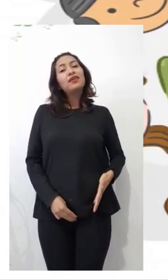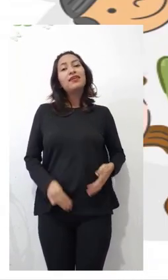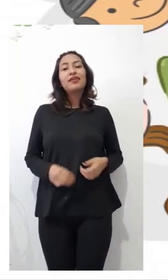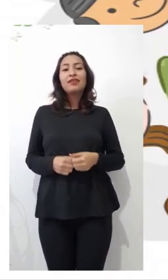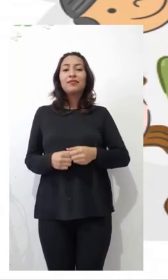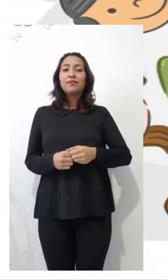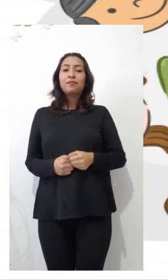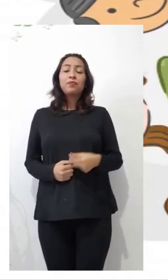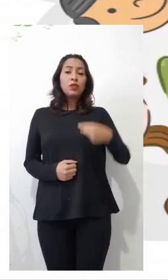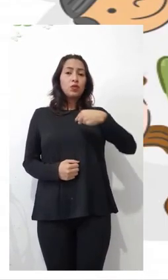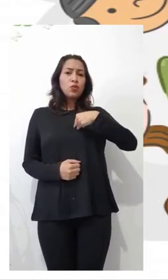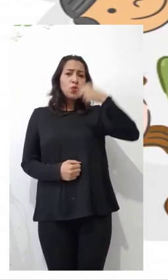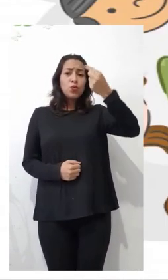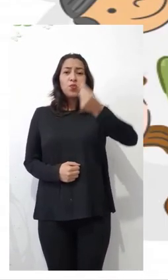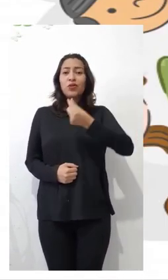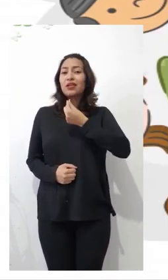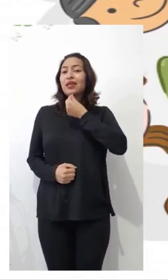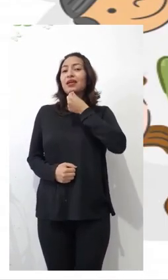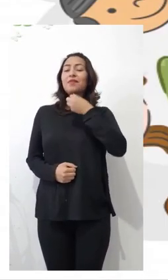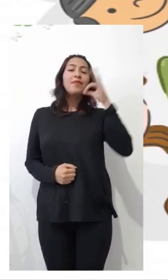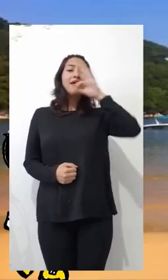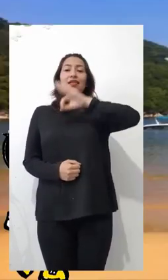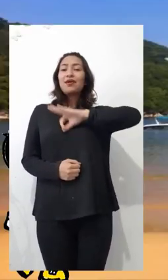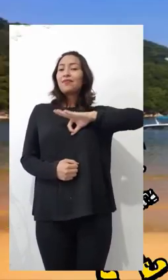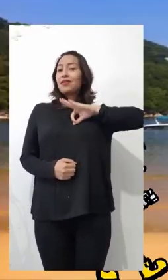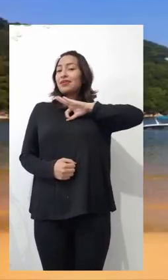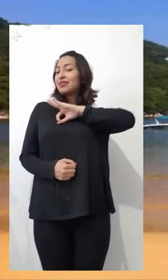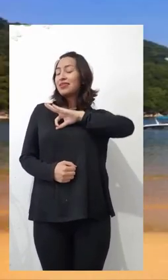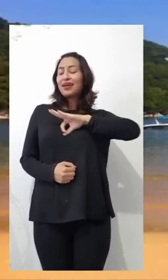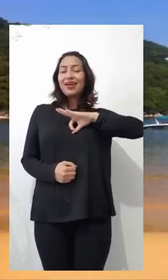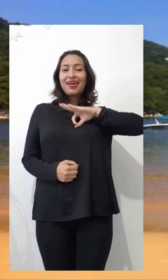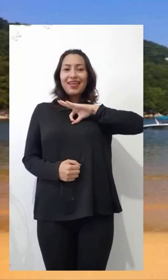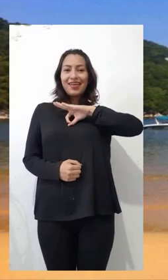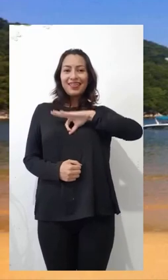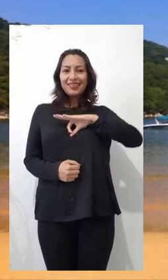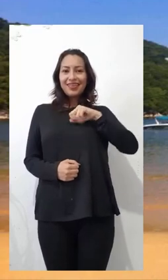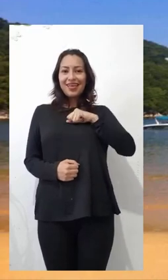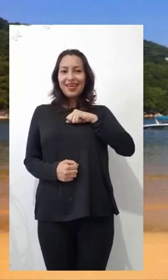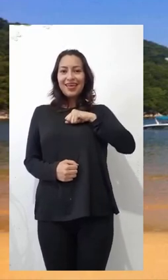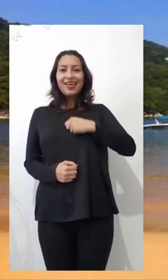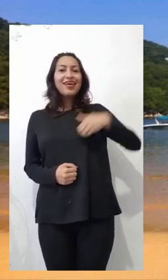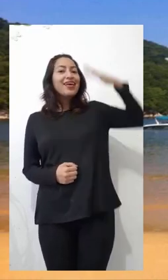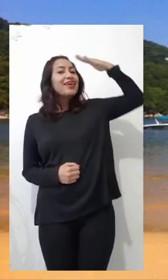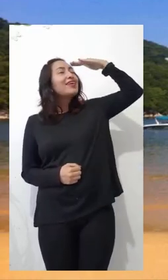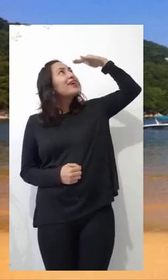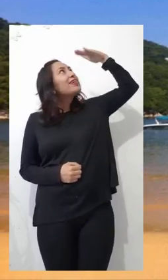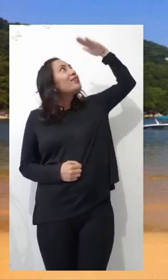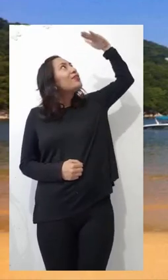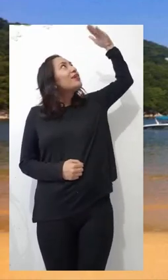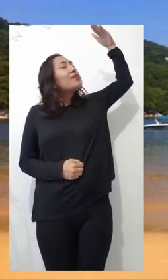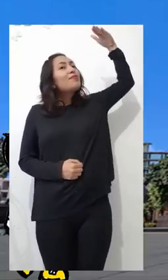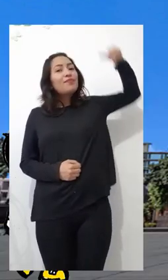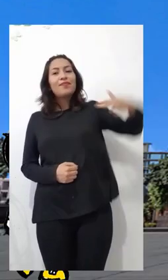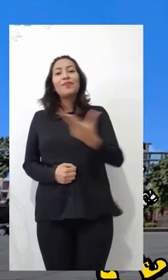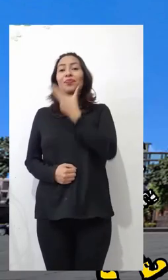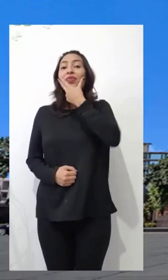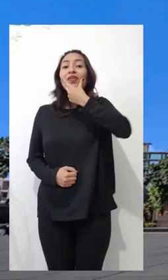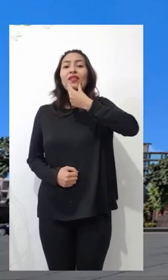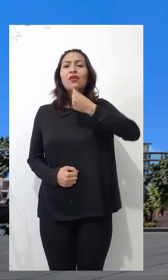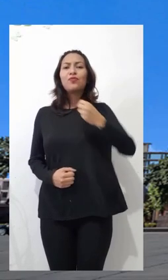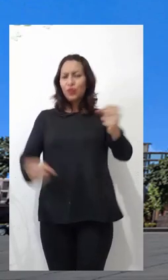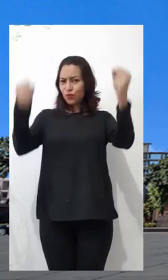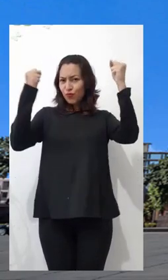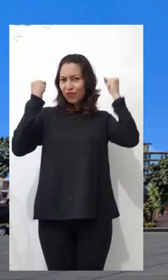sin fin. Llevo en mi alma la fuerza que alienta y a su nombre